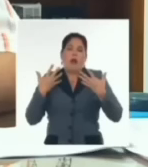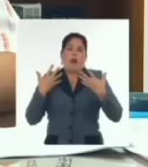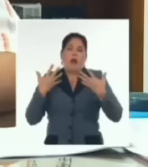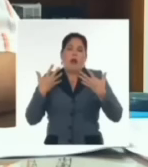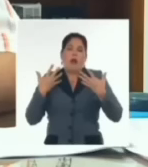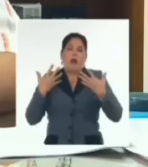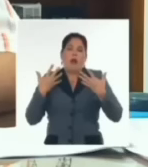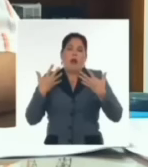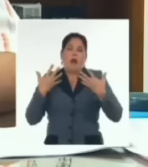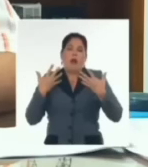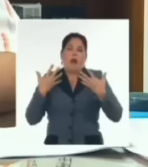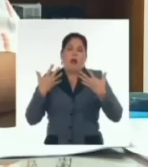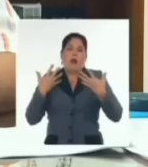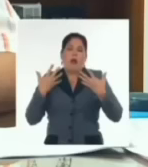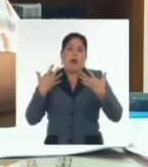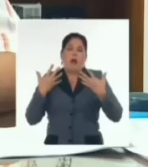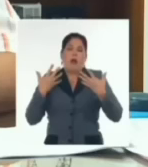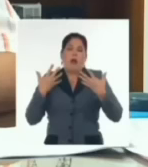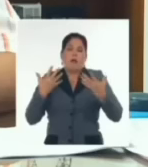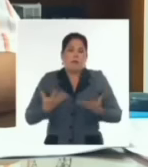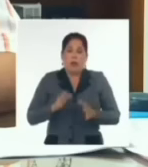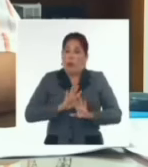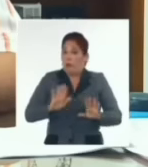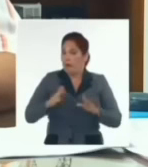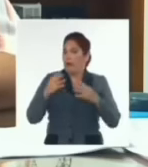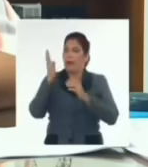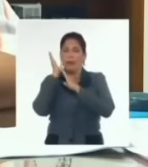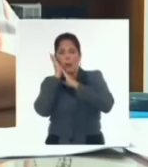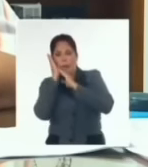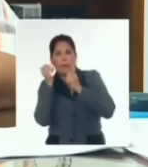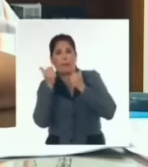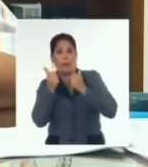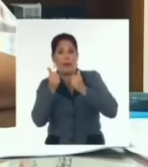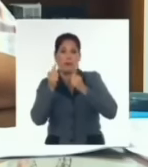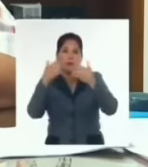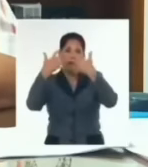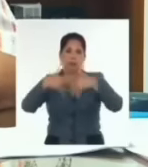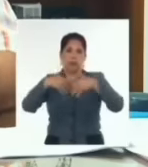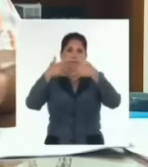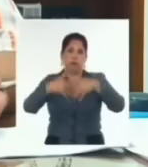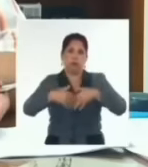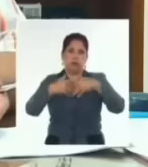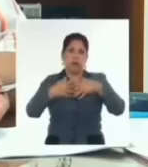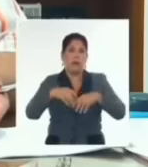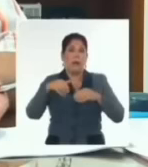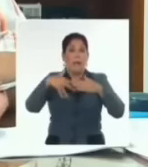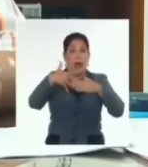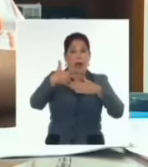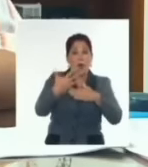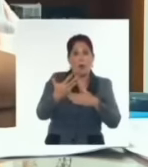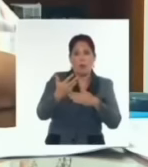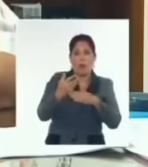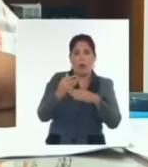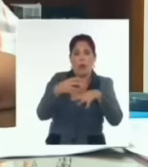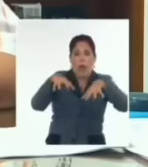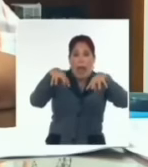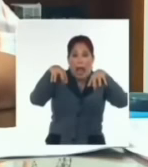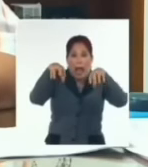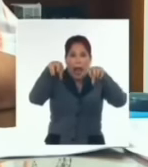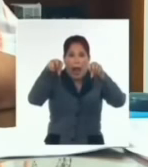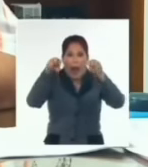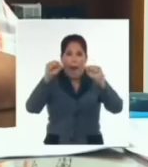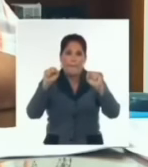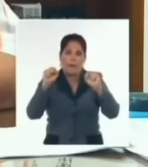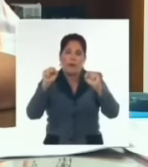cocinar y ponte a aprovechar ahora rápido lo que puedas eh estamos conscientes de que las madrugadas enteras prácticamente regiones que las